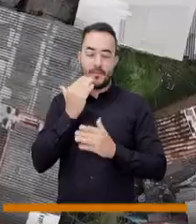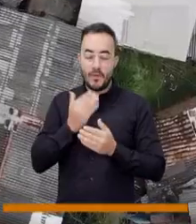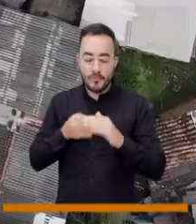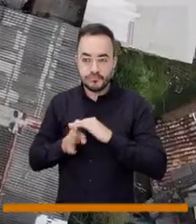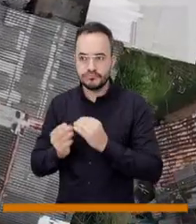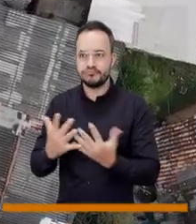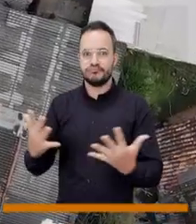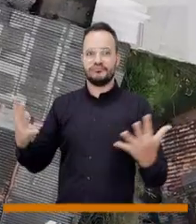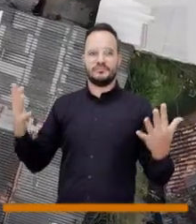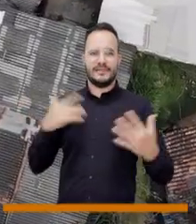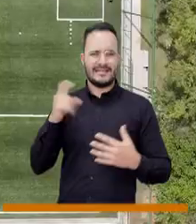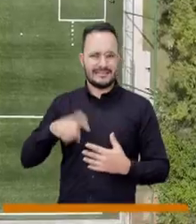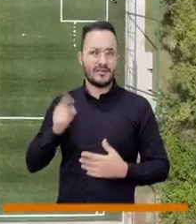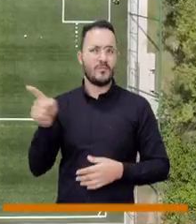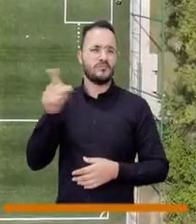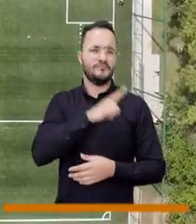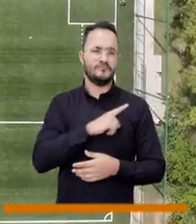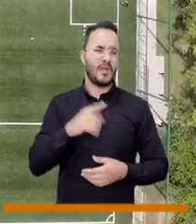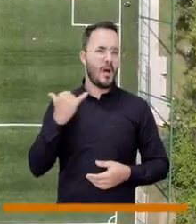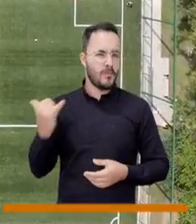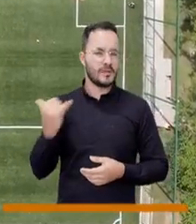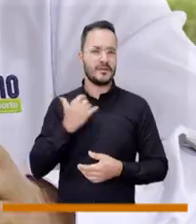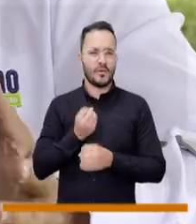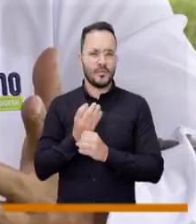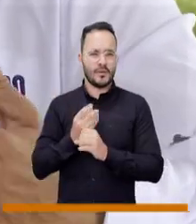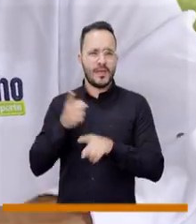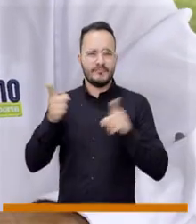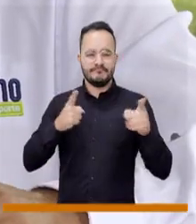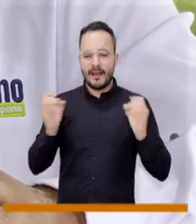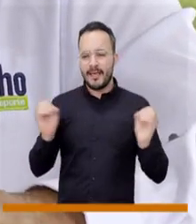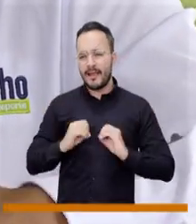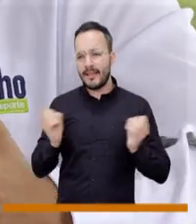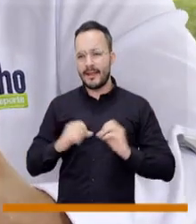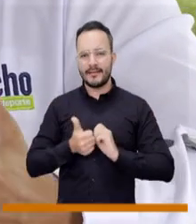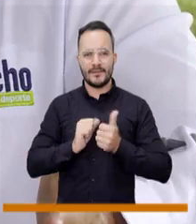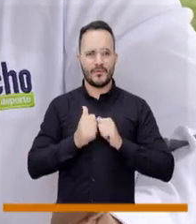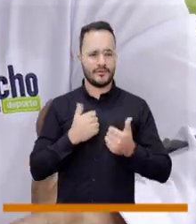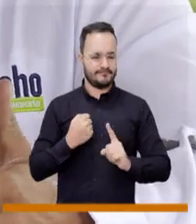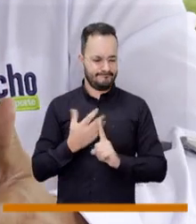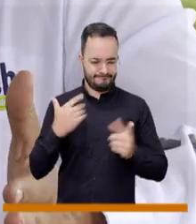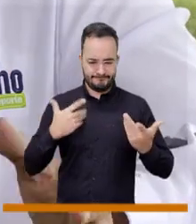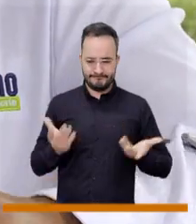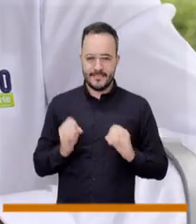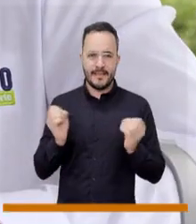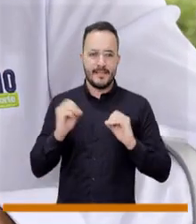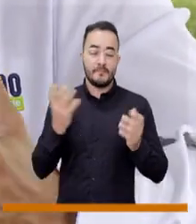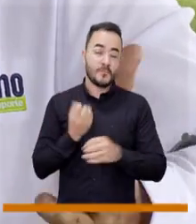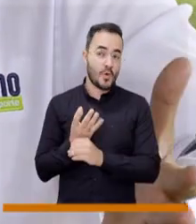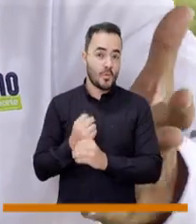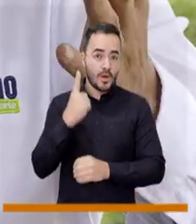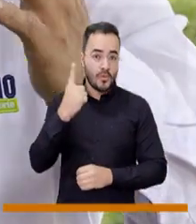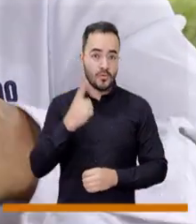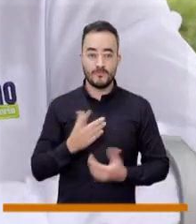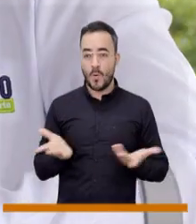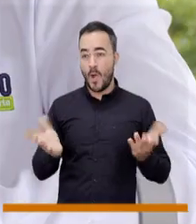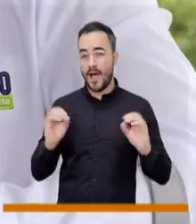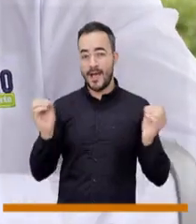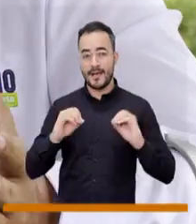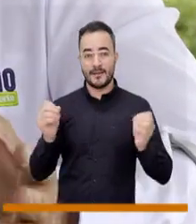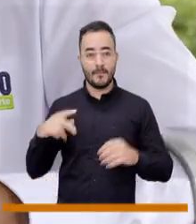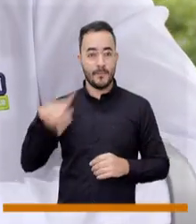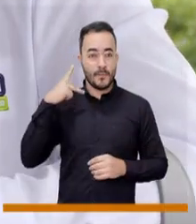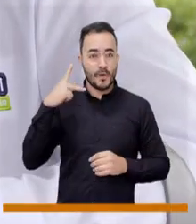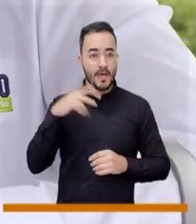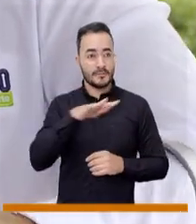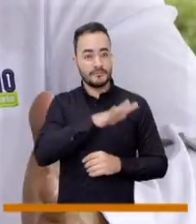esto sería muy importante en las comunas, en especial donde hoy hay déficit de escenarios deportivos para habitantes, como por ejemplo la Comuna 1.